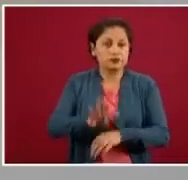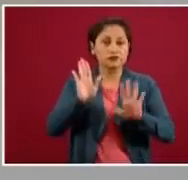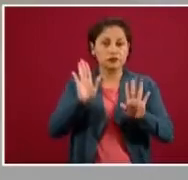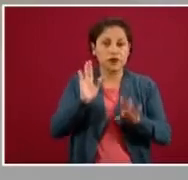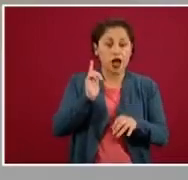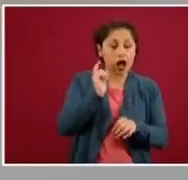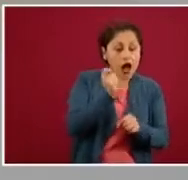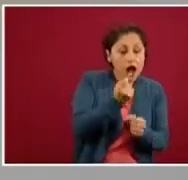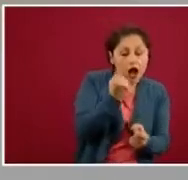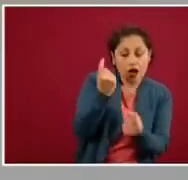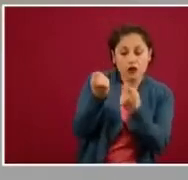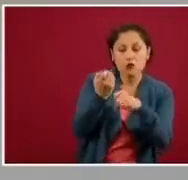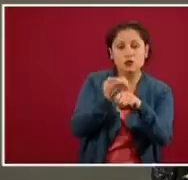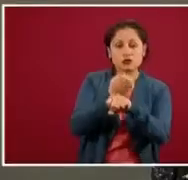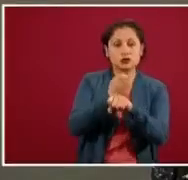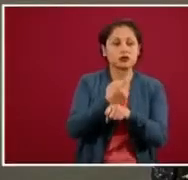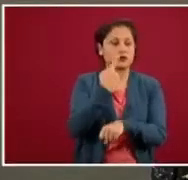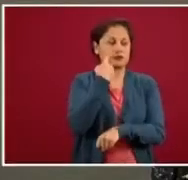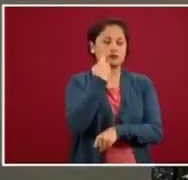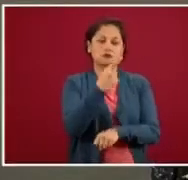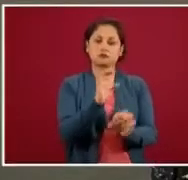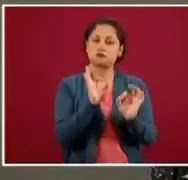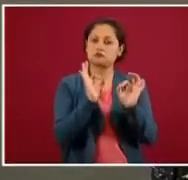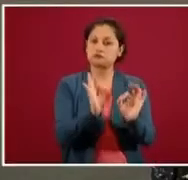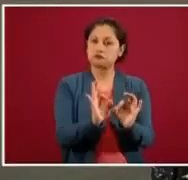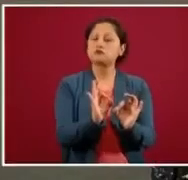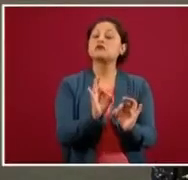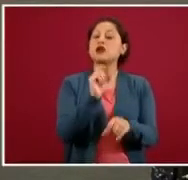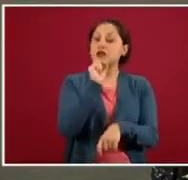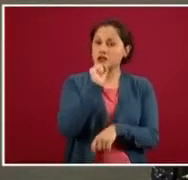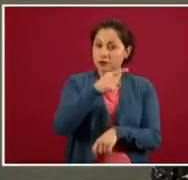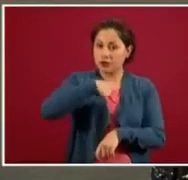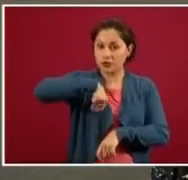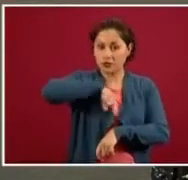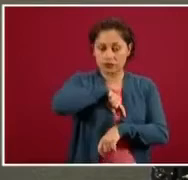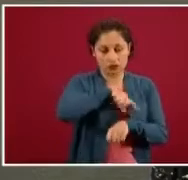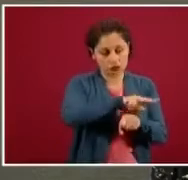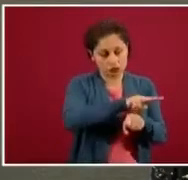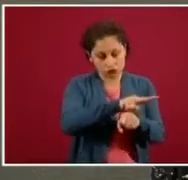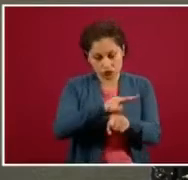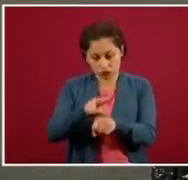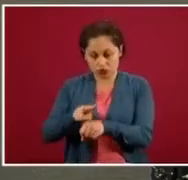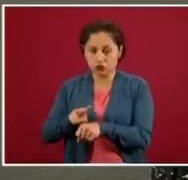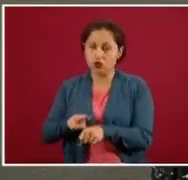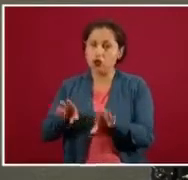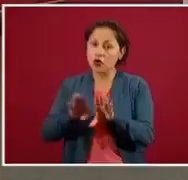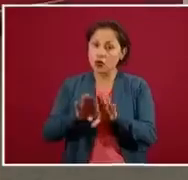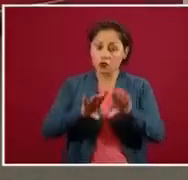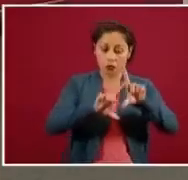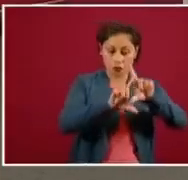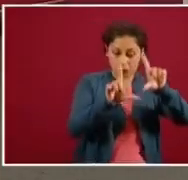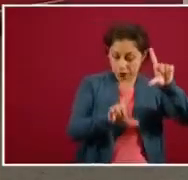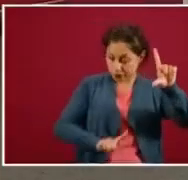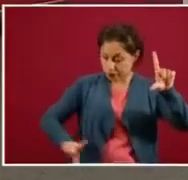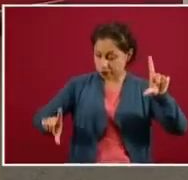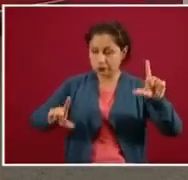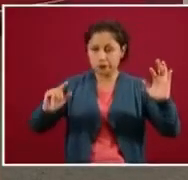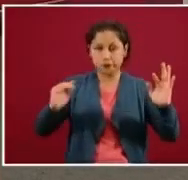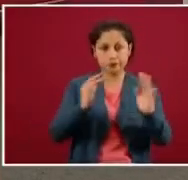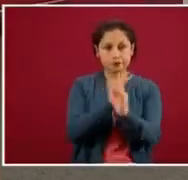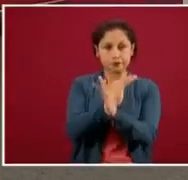progreso, hay además un monitoreo continuo de la reducción de la movilidad, como el que he mencionado, en la Ciudad de